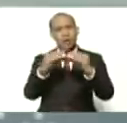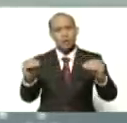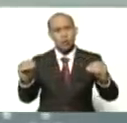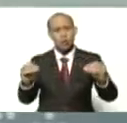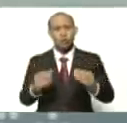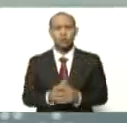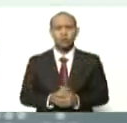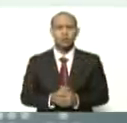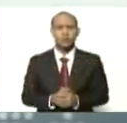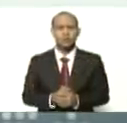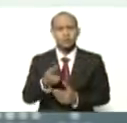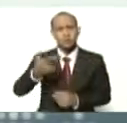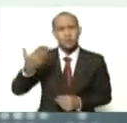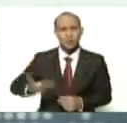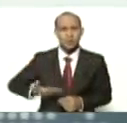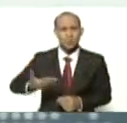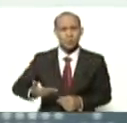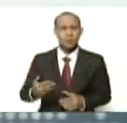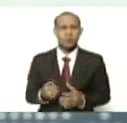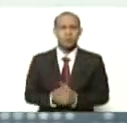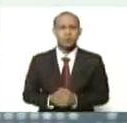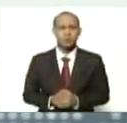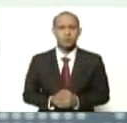es lo fundamental